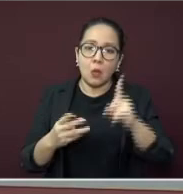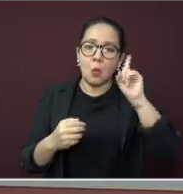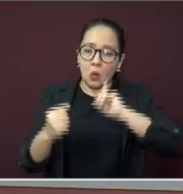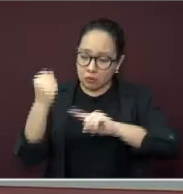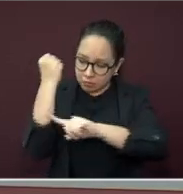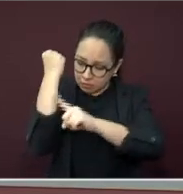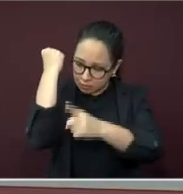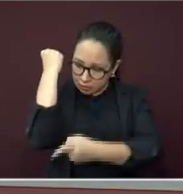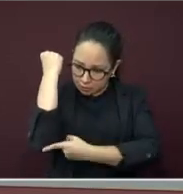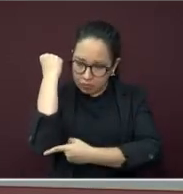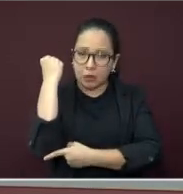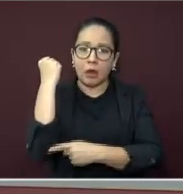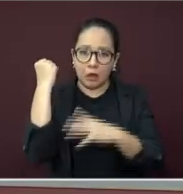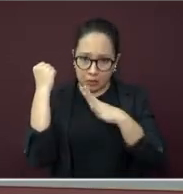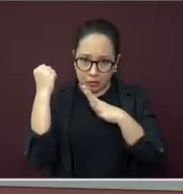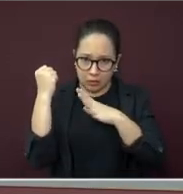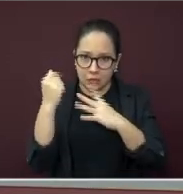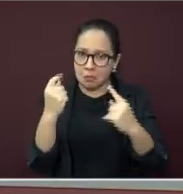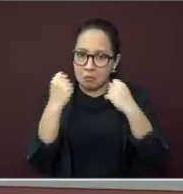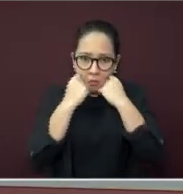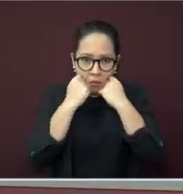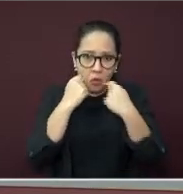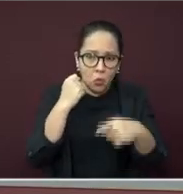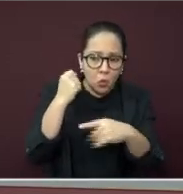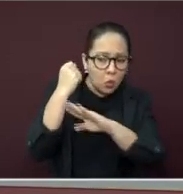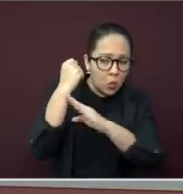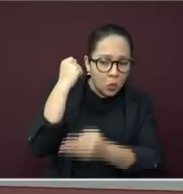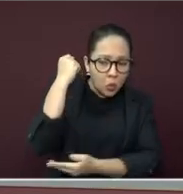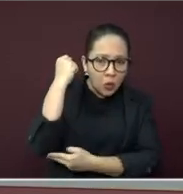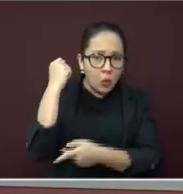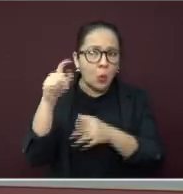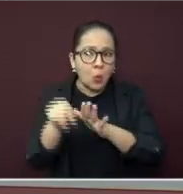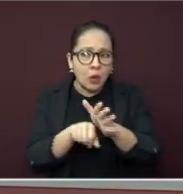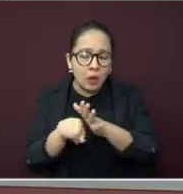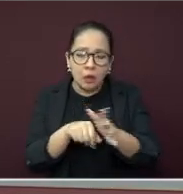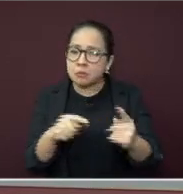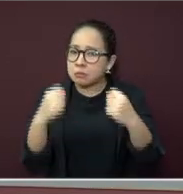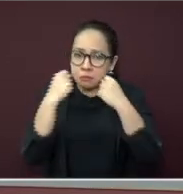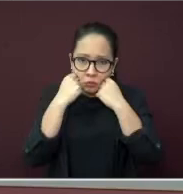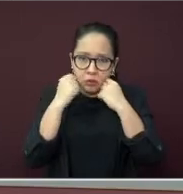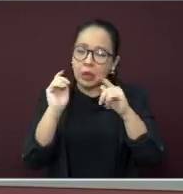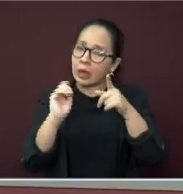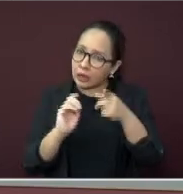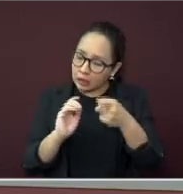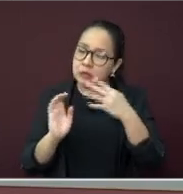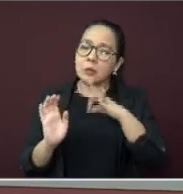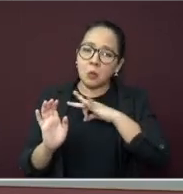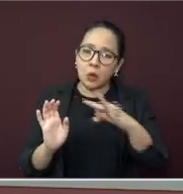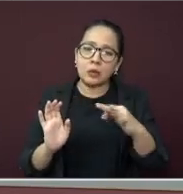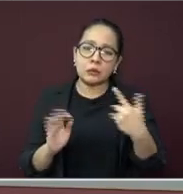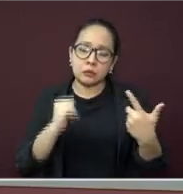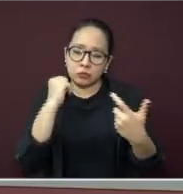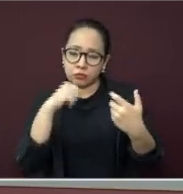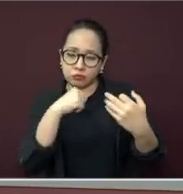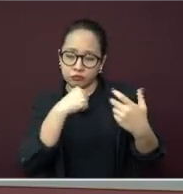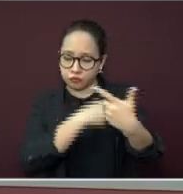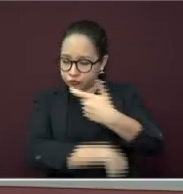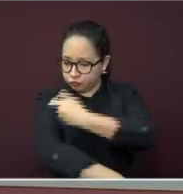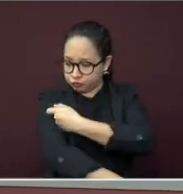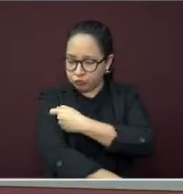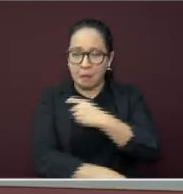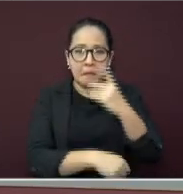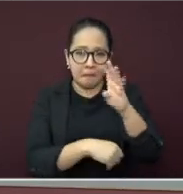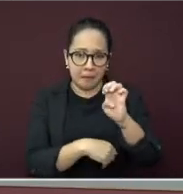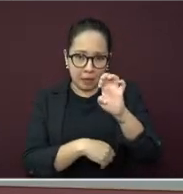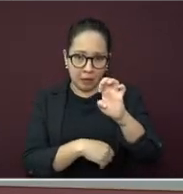no importa en qué trimestre de tu embarazo estés la vacuna te protegerá a ti ya tu bebé durante sus